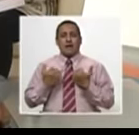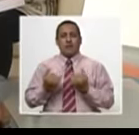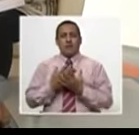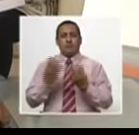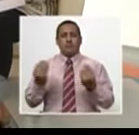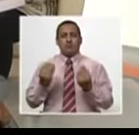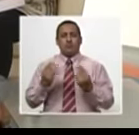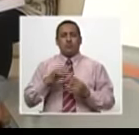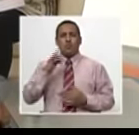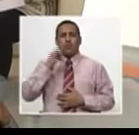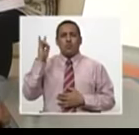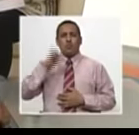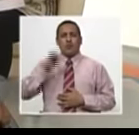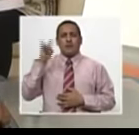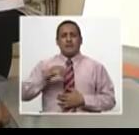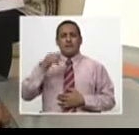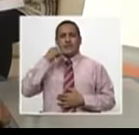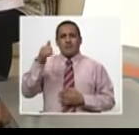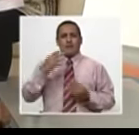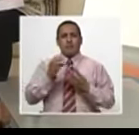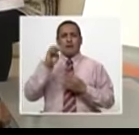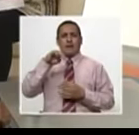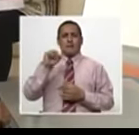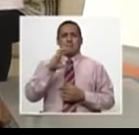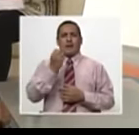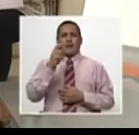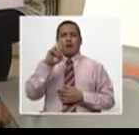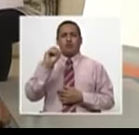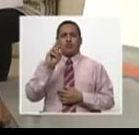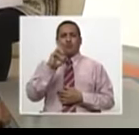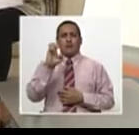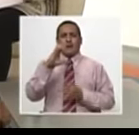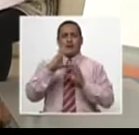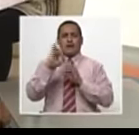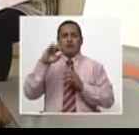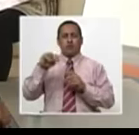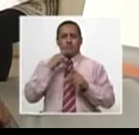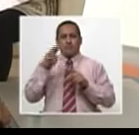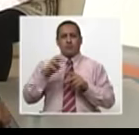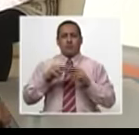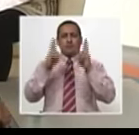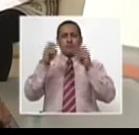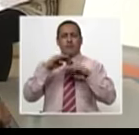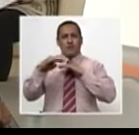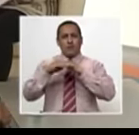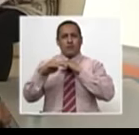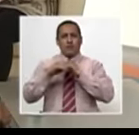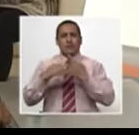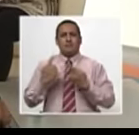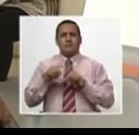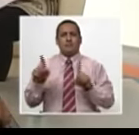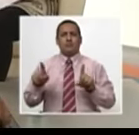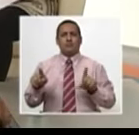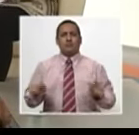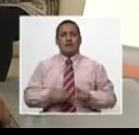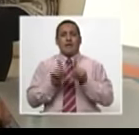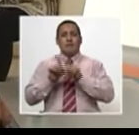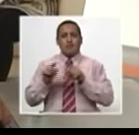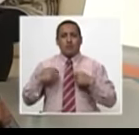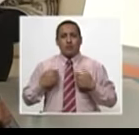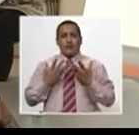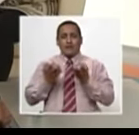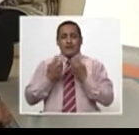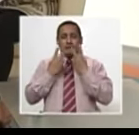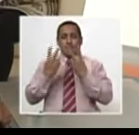tendría mucho más pues urgencia llamar a una macrorregión, ¿no? Para que sea pues un poco más equitativo el tema, pero sin embargo, claro, porque por la